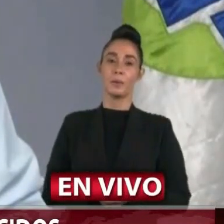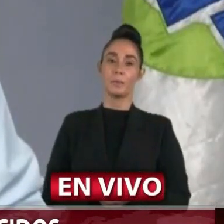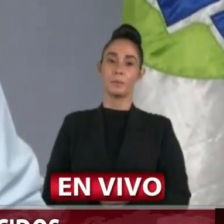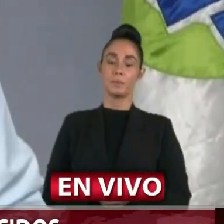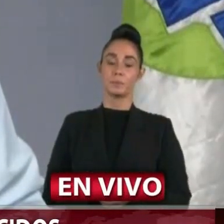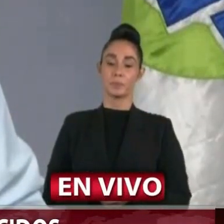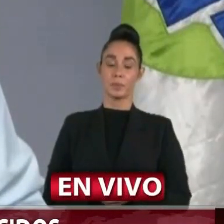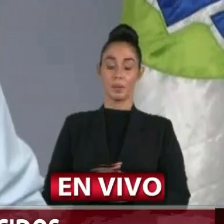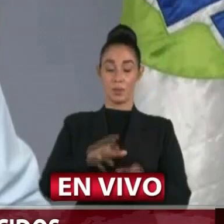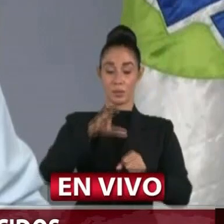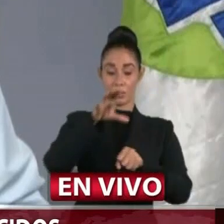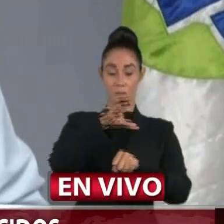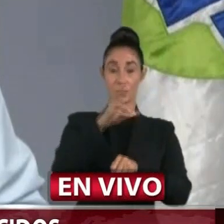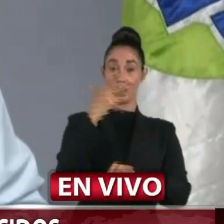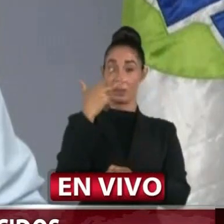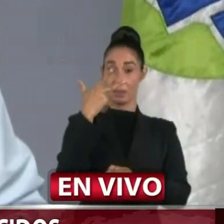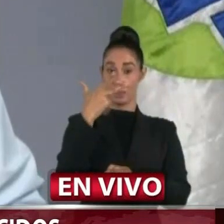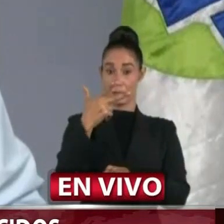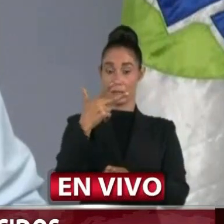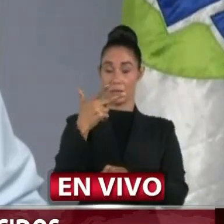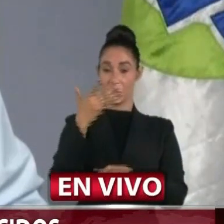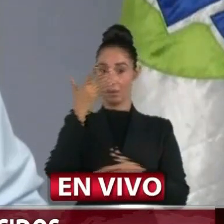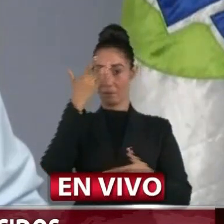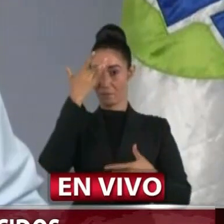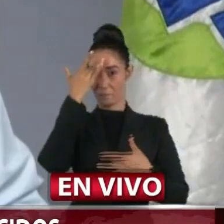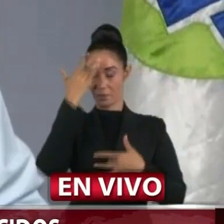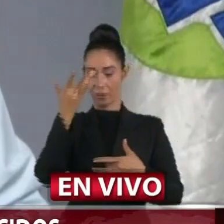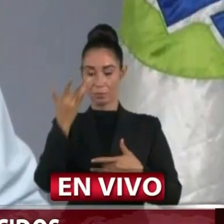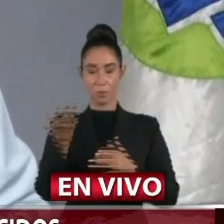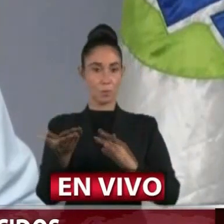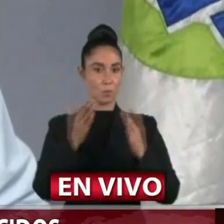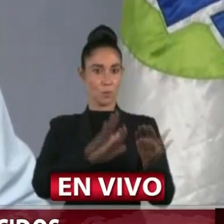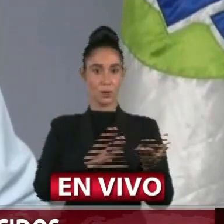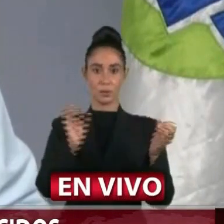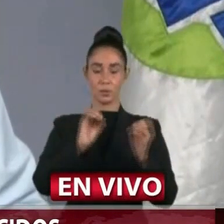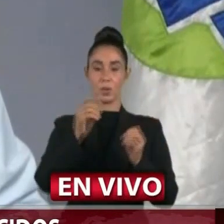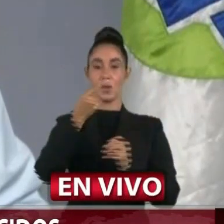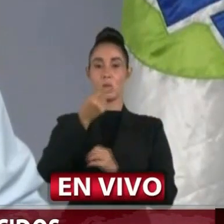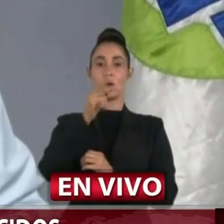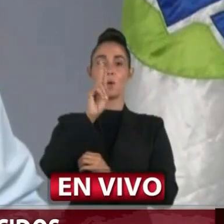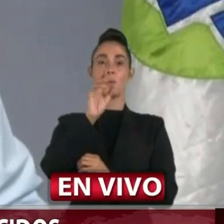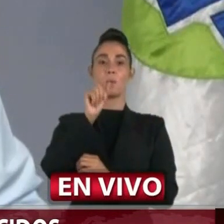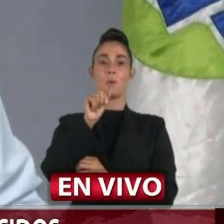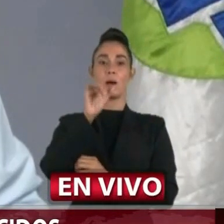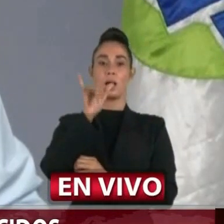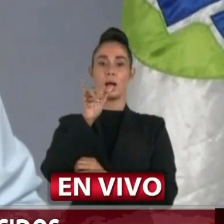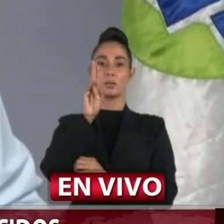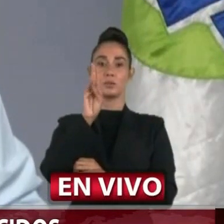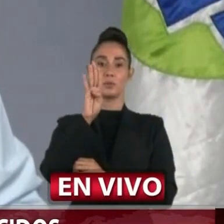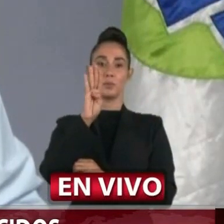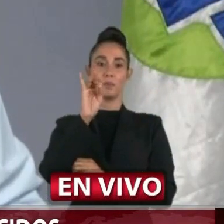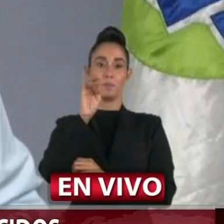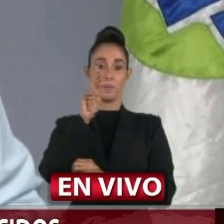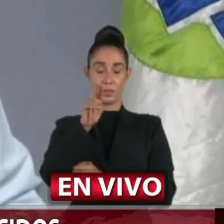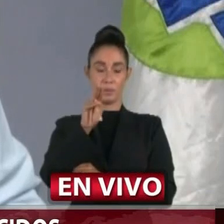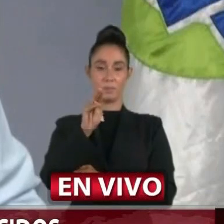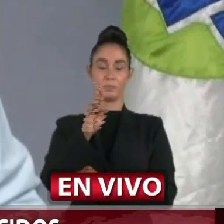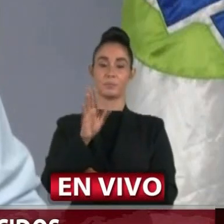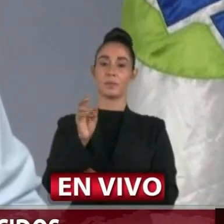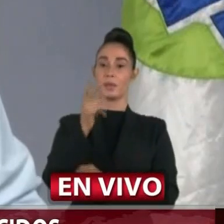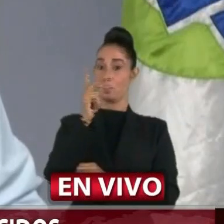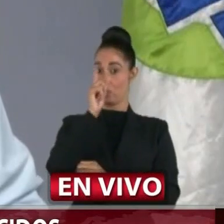El Factor, 3 casos sin fallecimiento. Guayubín, 1 caso sin fallecimiento.